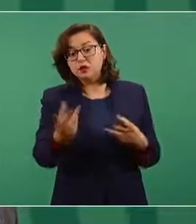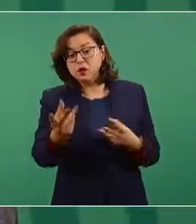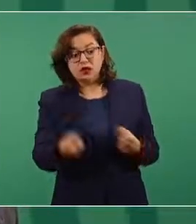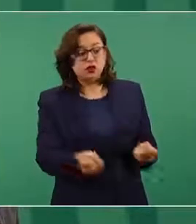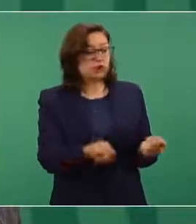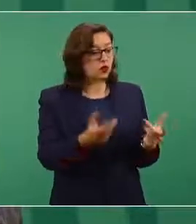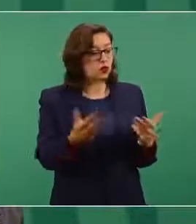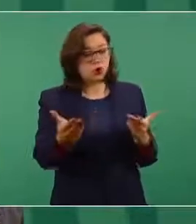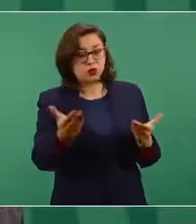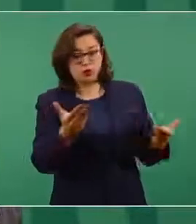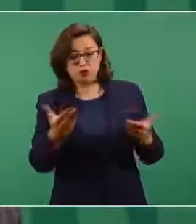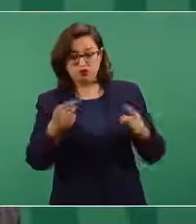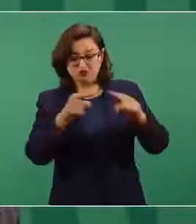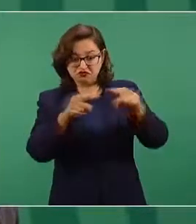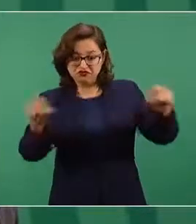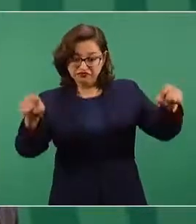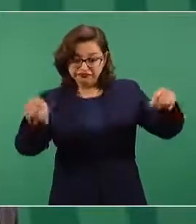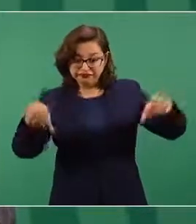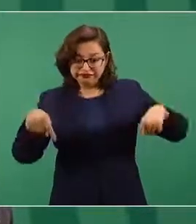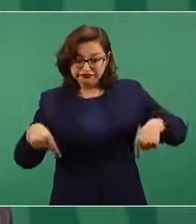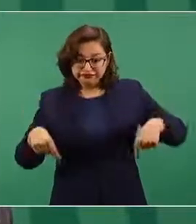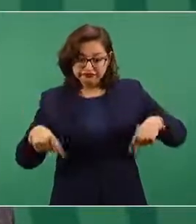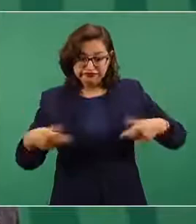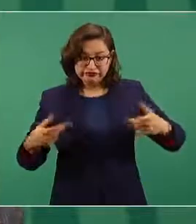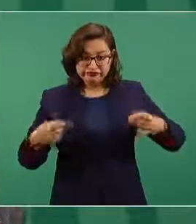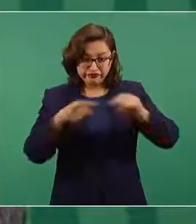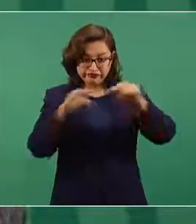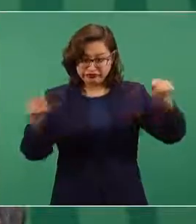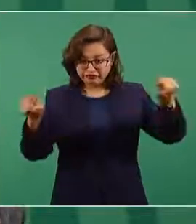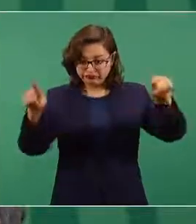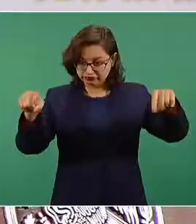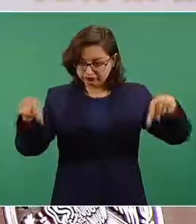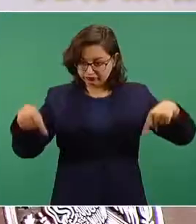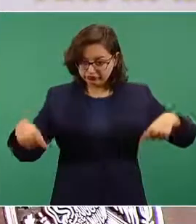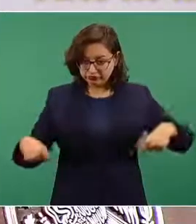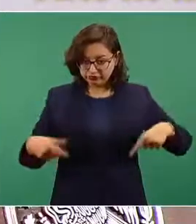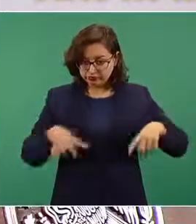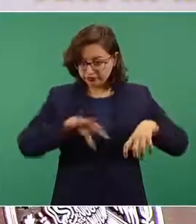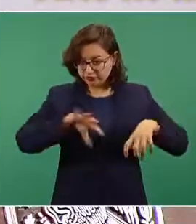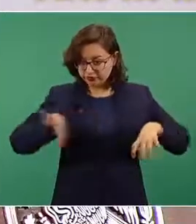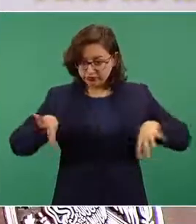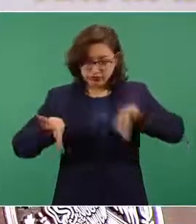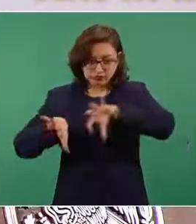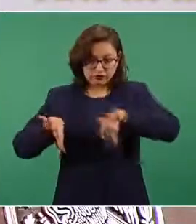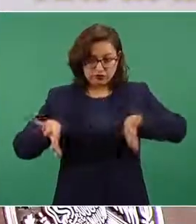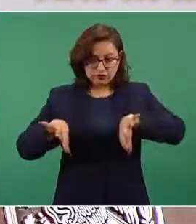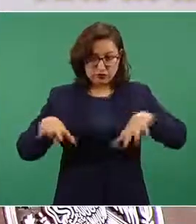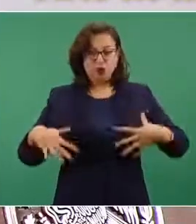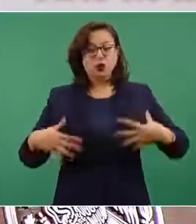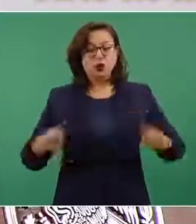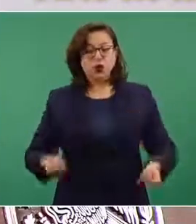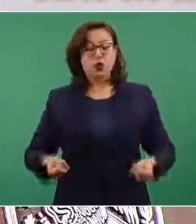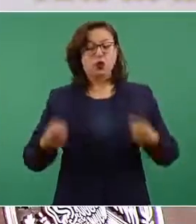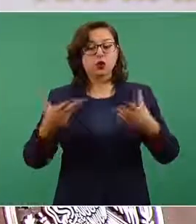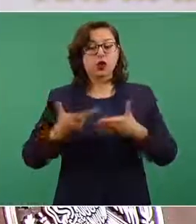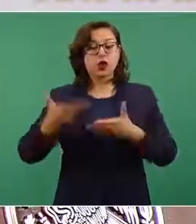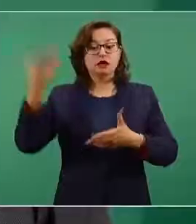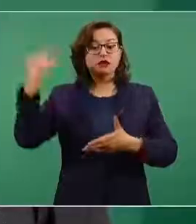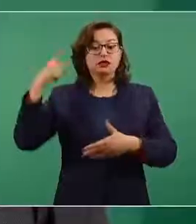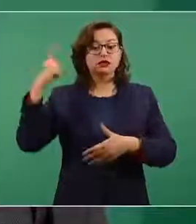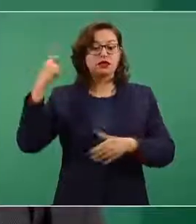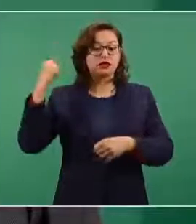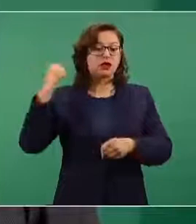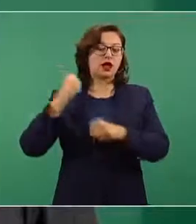del perímetro o del polígono que comprende la resolución presidencial